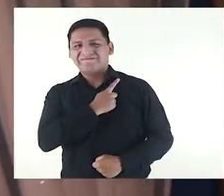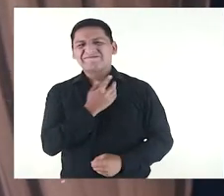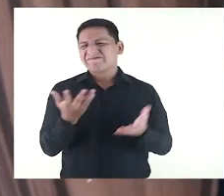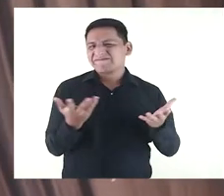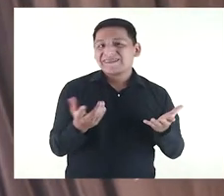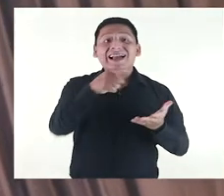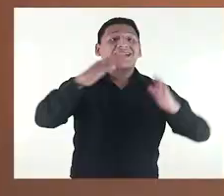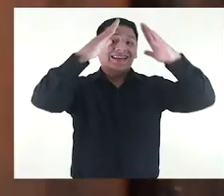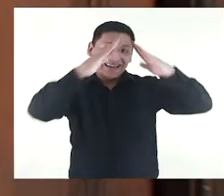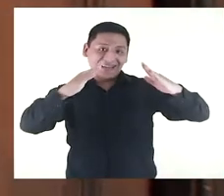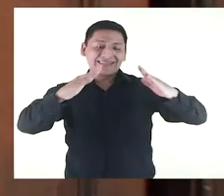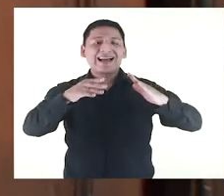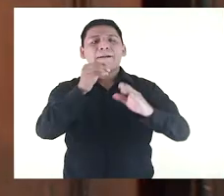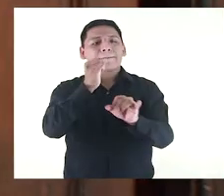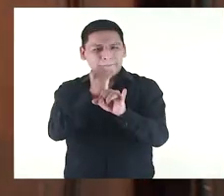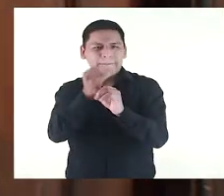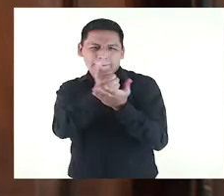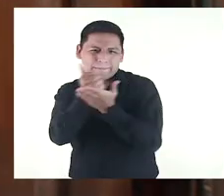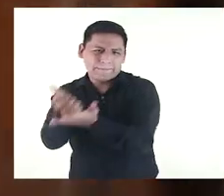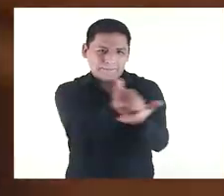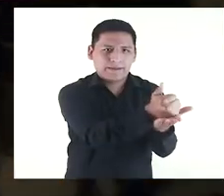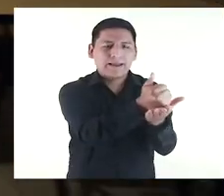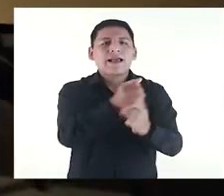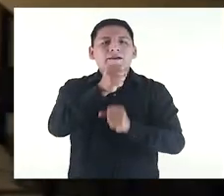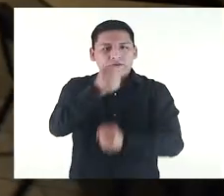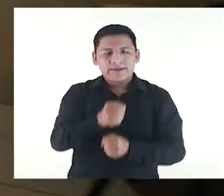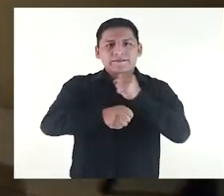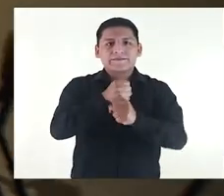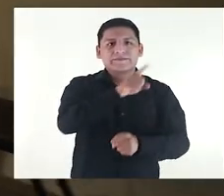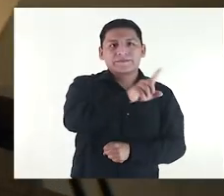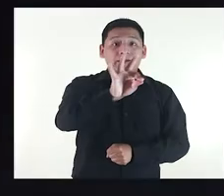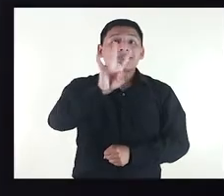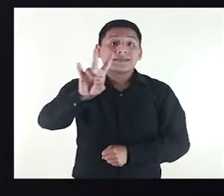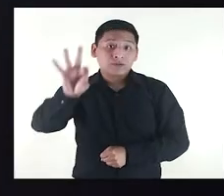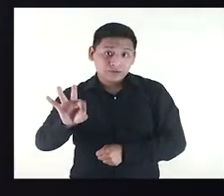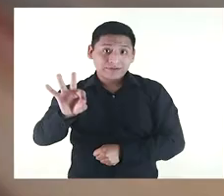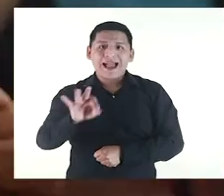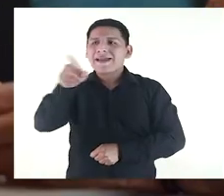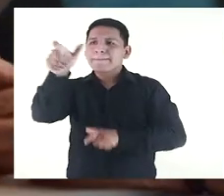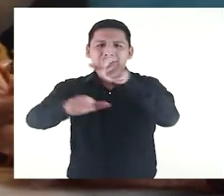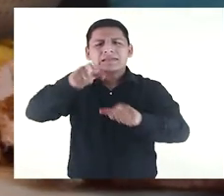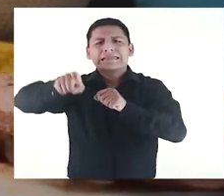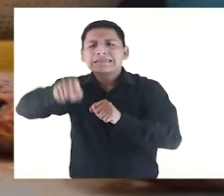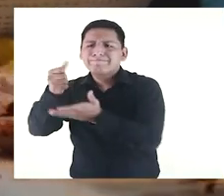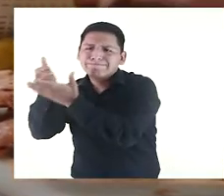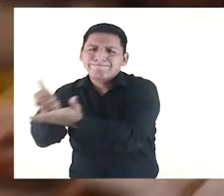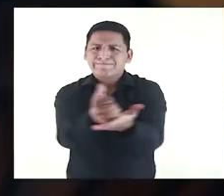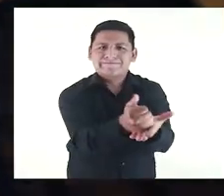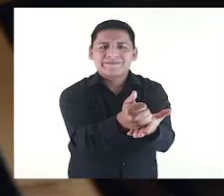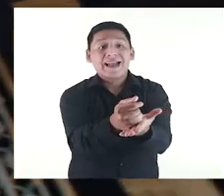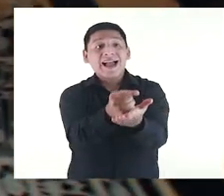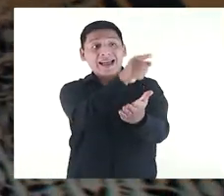estaría orgulloso. Es una casa hogar fundada en 1959. Que brinda ayuda social a los más